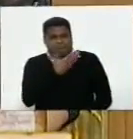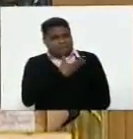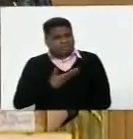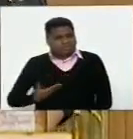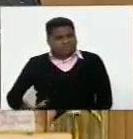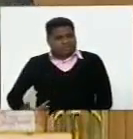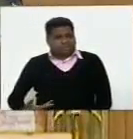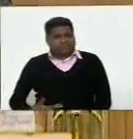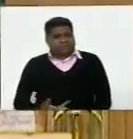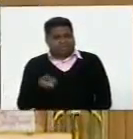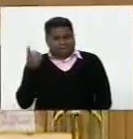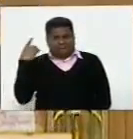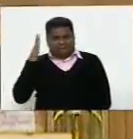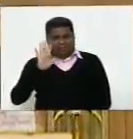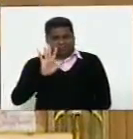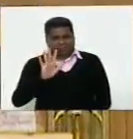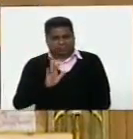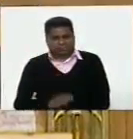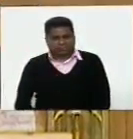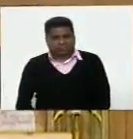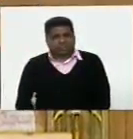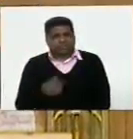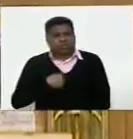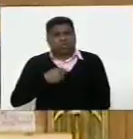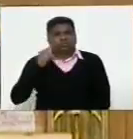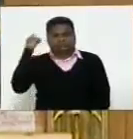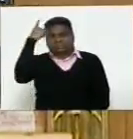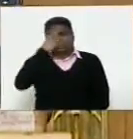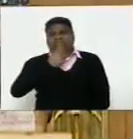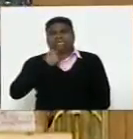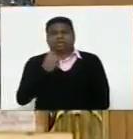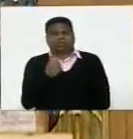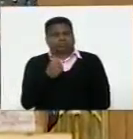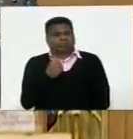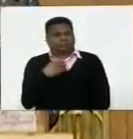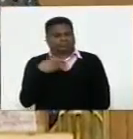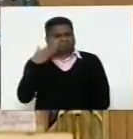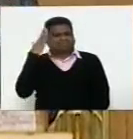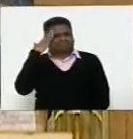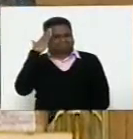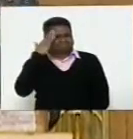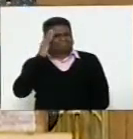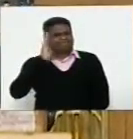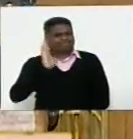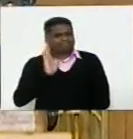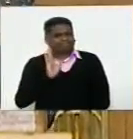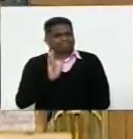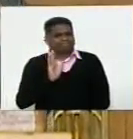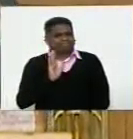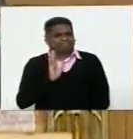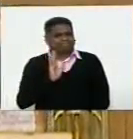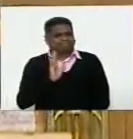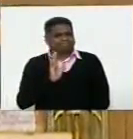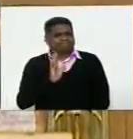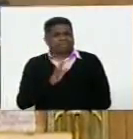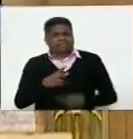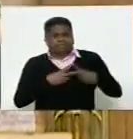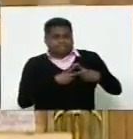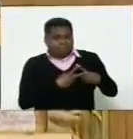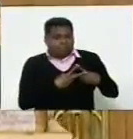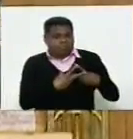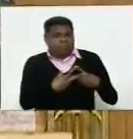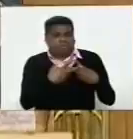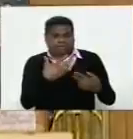Y estoy segura de que por esa por ese empeño, por esa voluntad, por